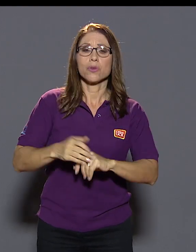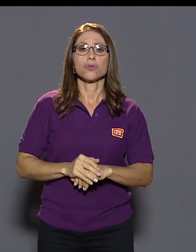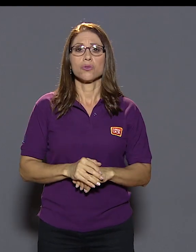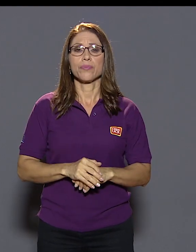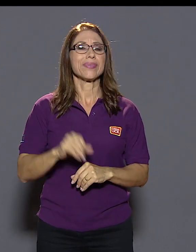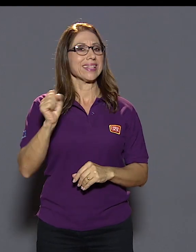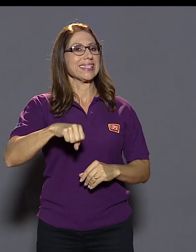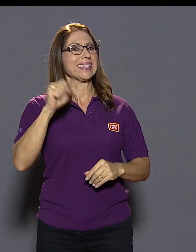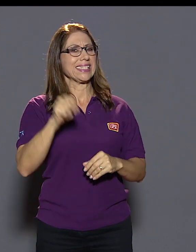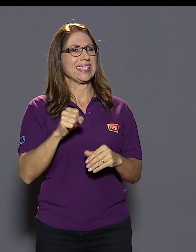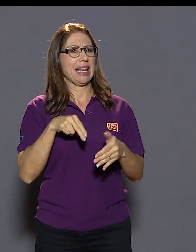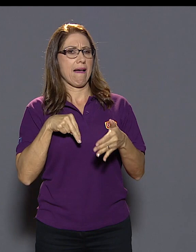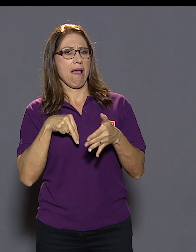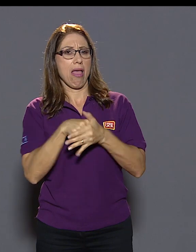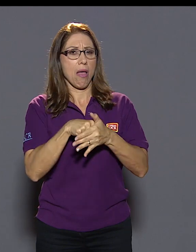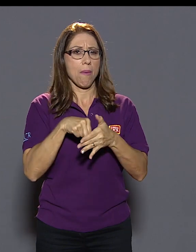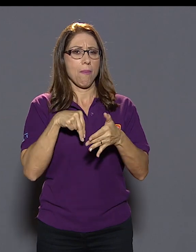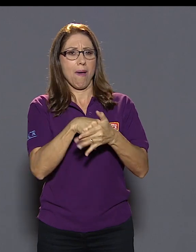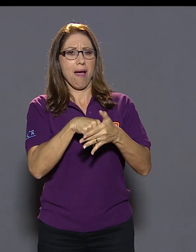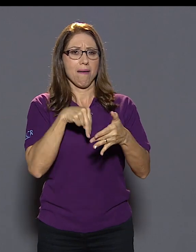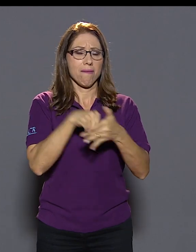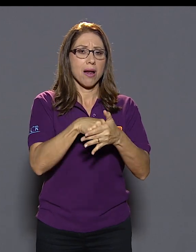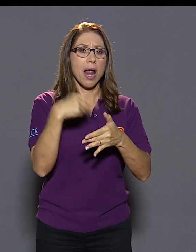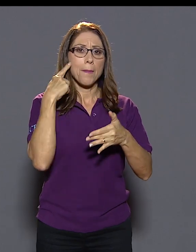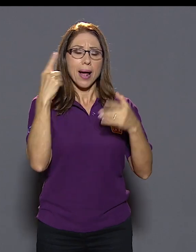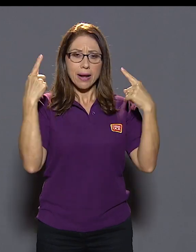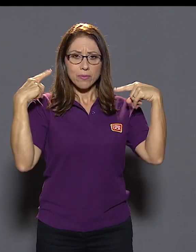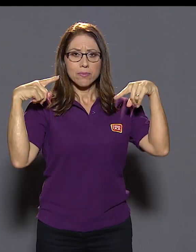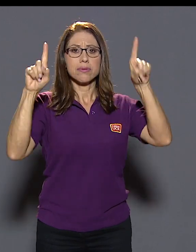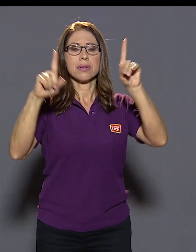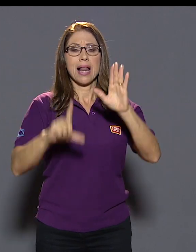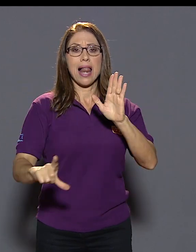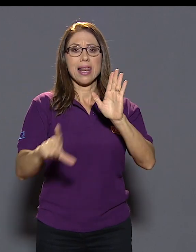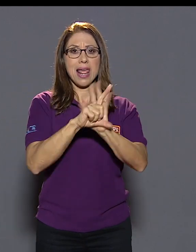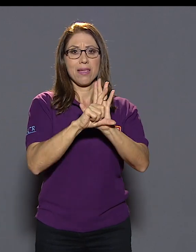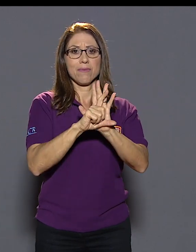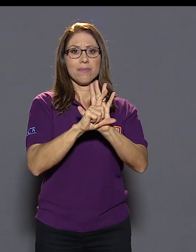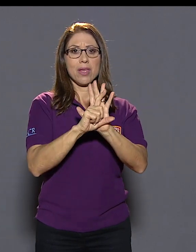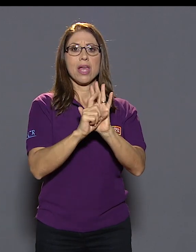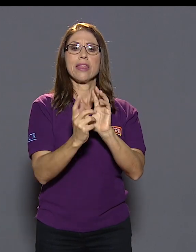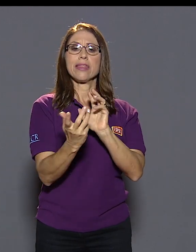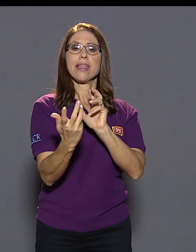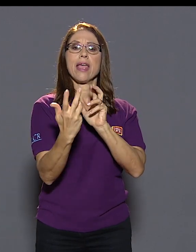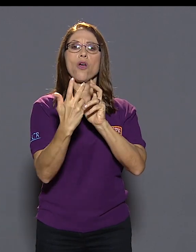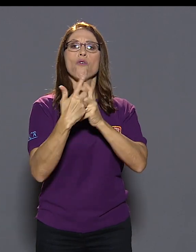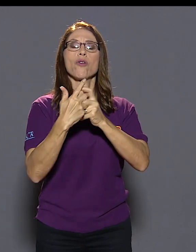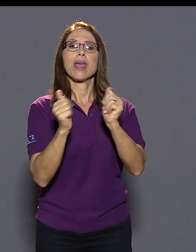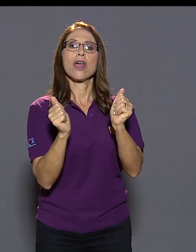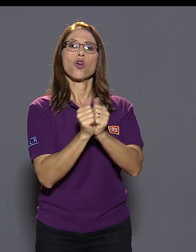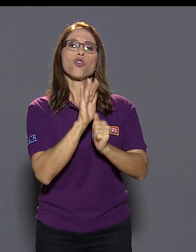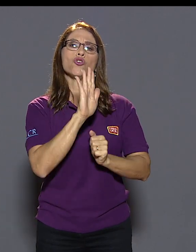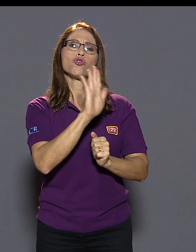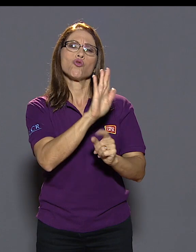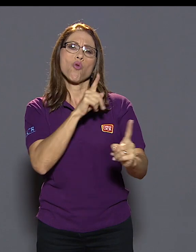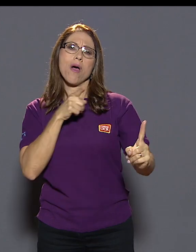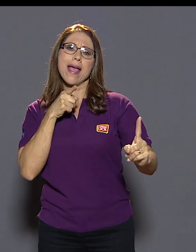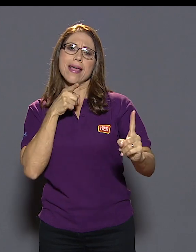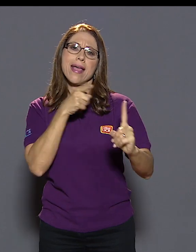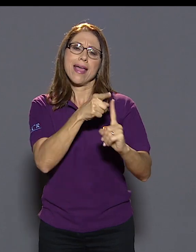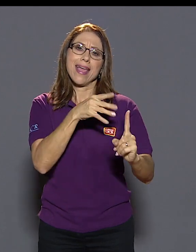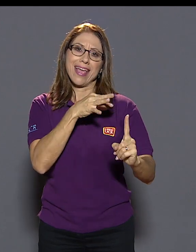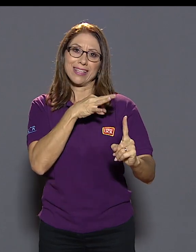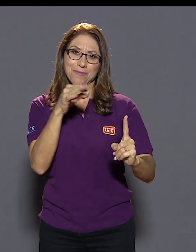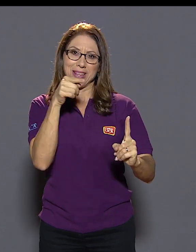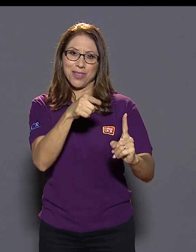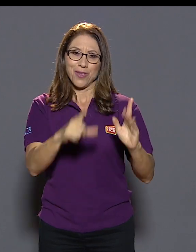mayor barrera que nos hemos encontrado para la ejecución de la ley de conformidad con el espíritu de la ley, que